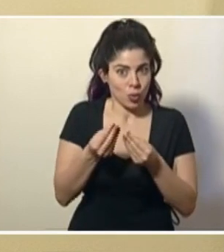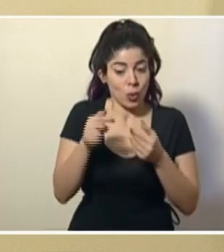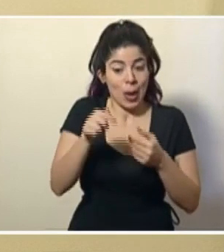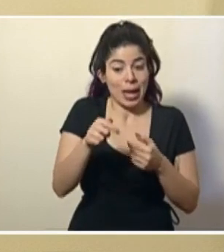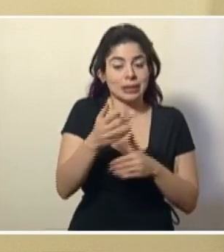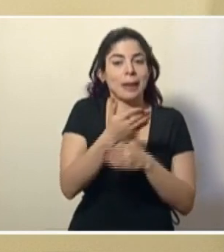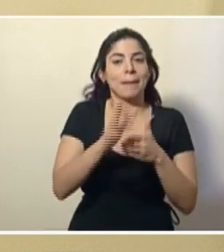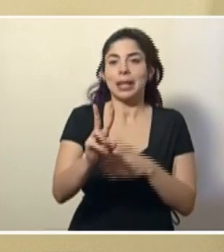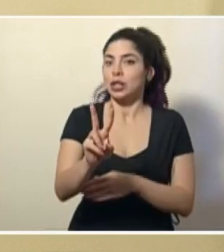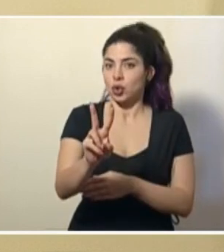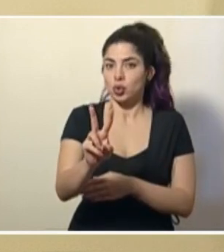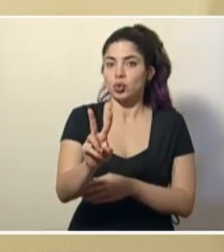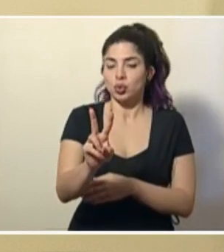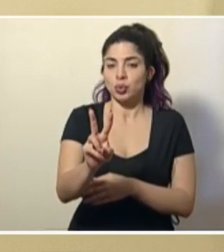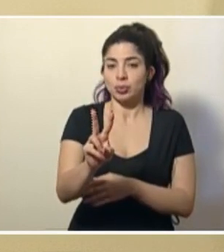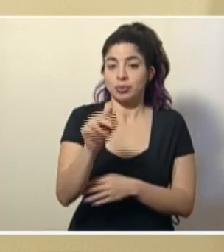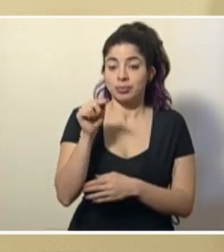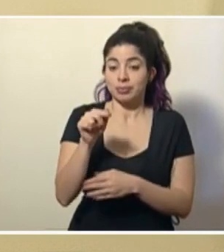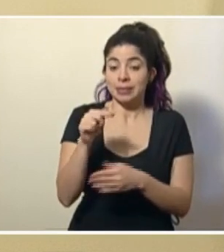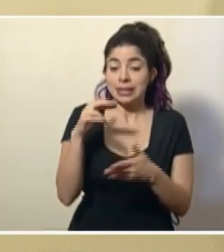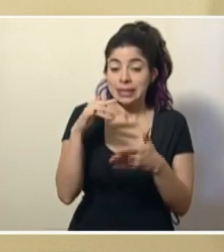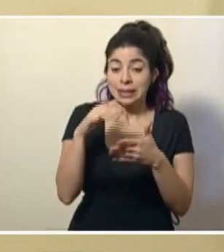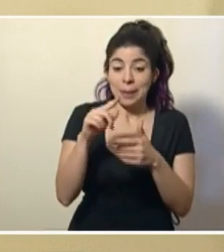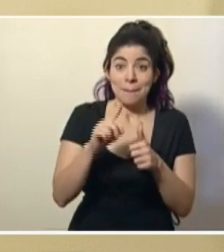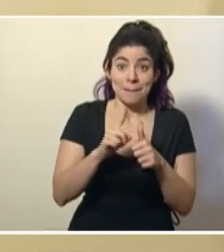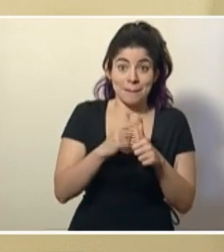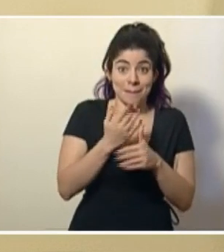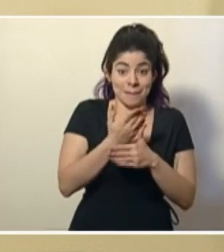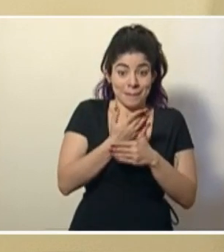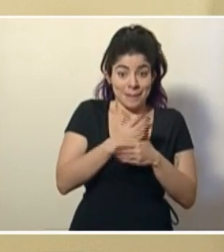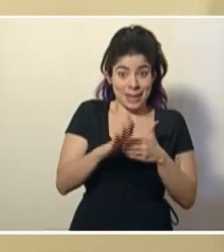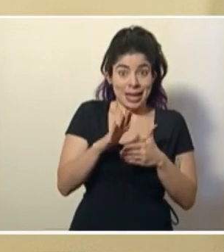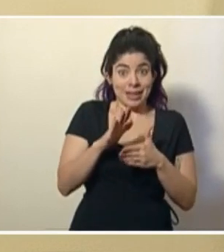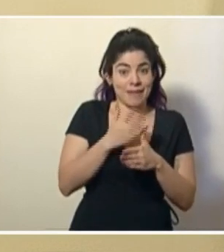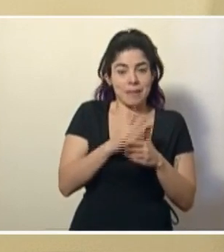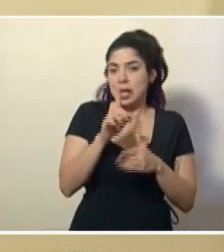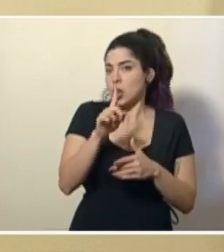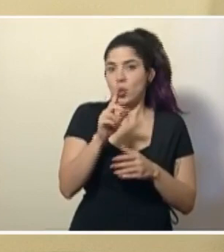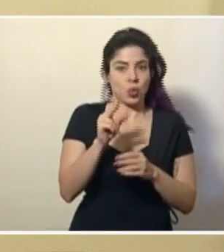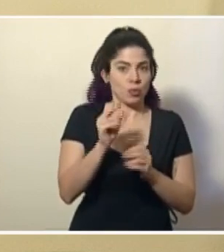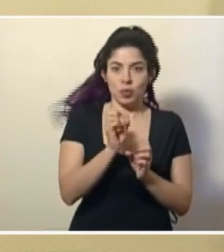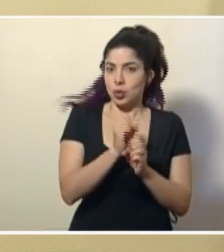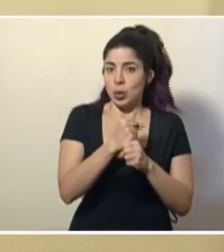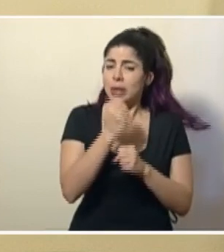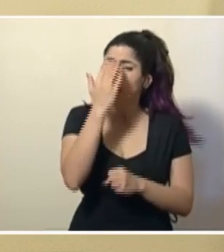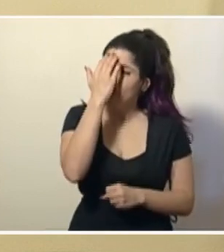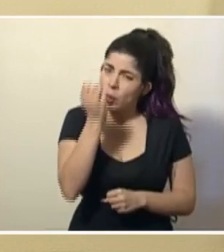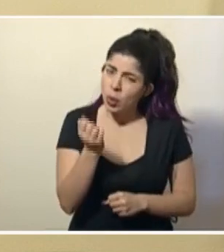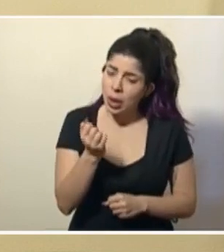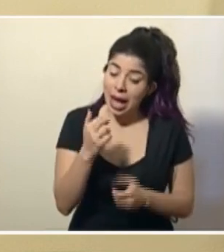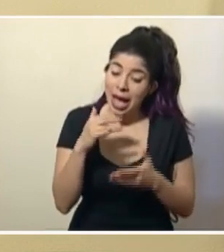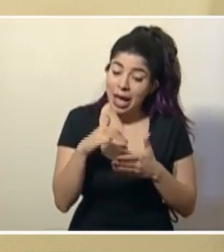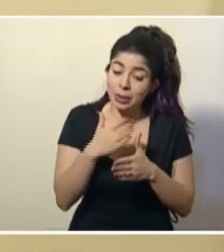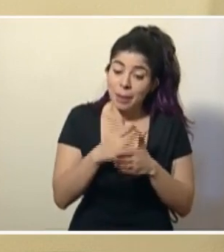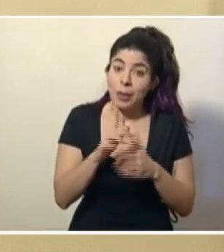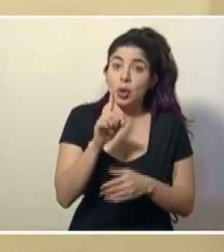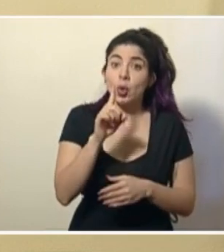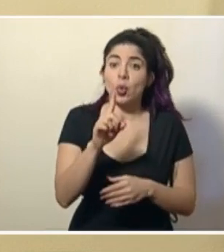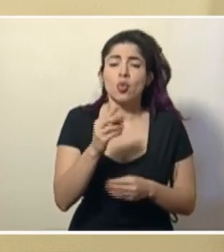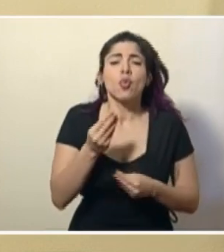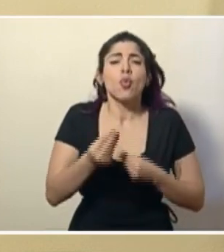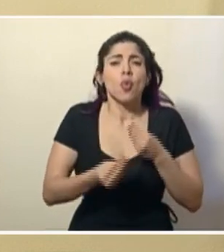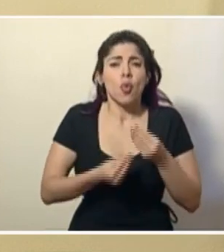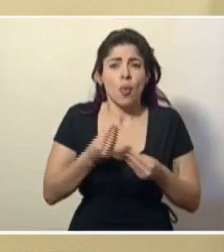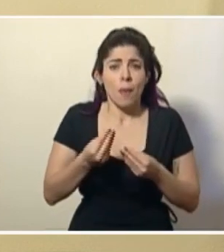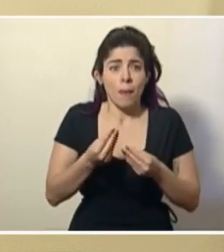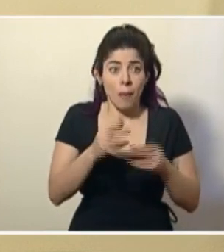2. El estudio fase 1 no se está realizando porque los estudios fase 1 se